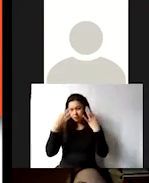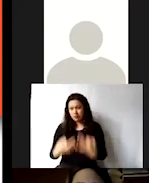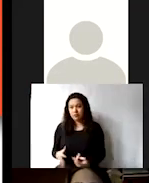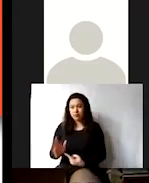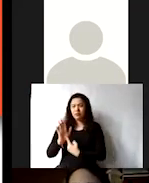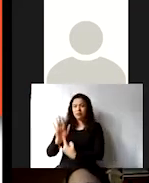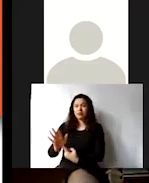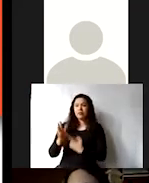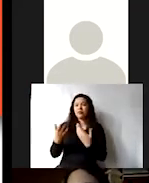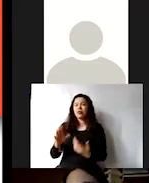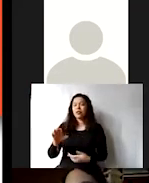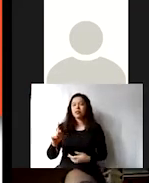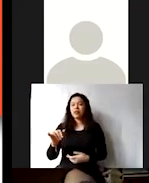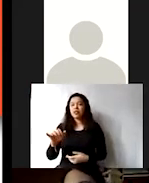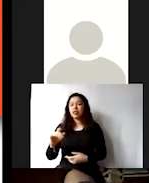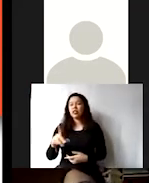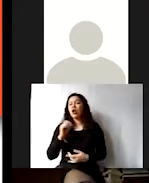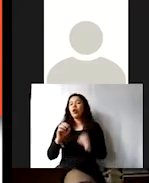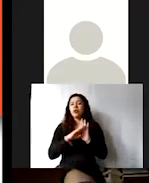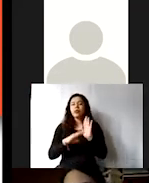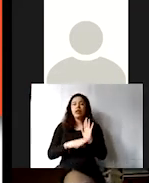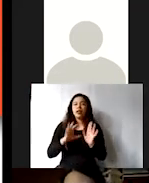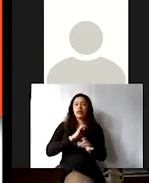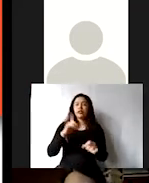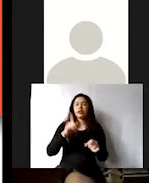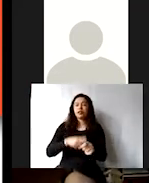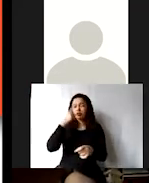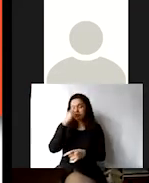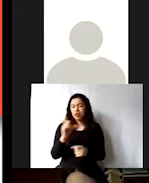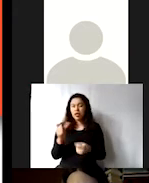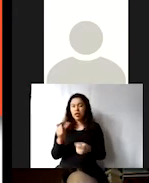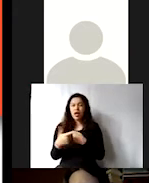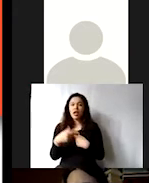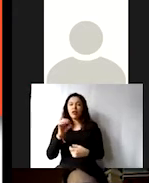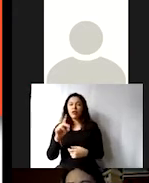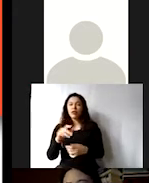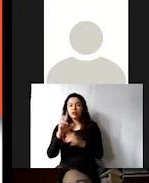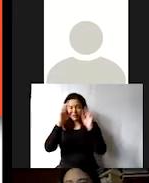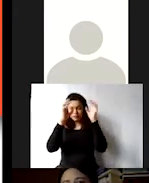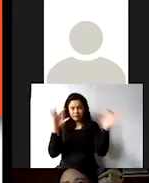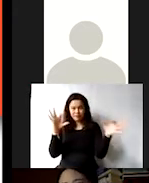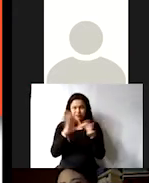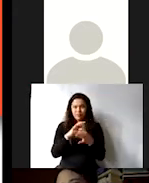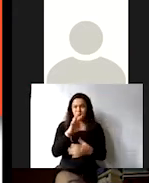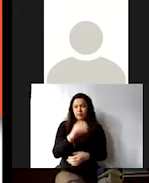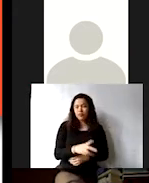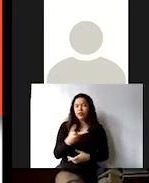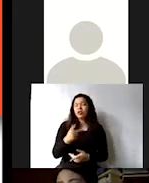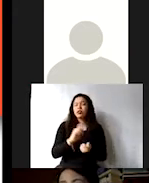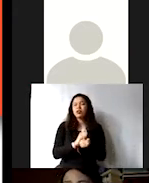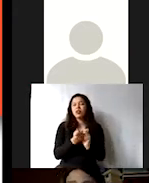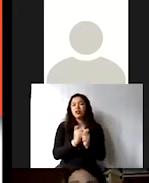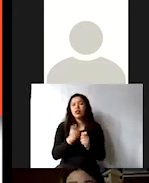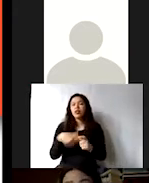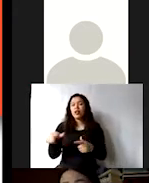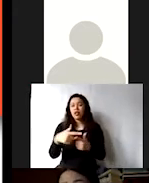encuentras estándares específicos que ya están pidiendo una alineación con los ODS. Digamos, el punto es que todo esto se ha traducido de acuerdo al sector,